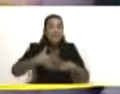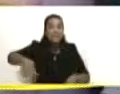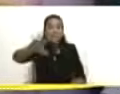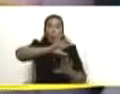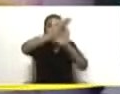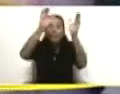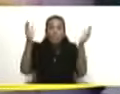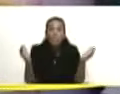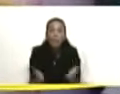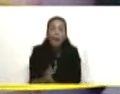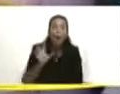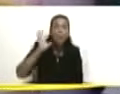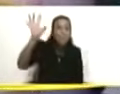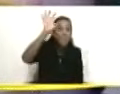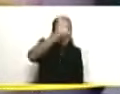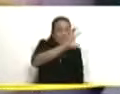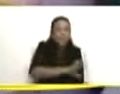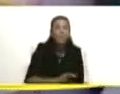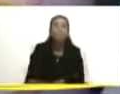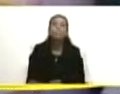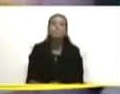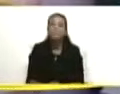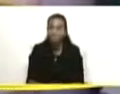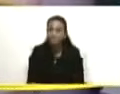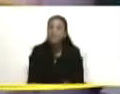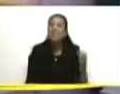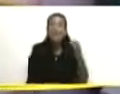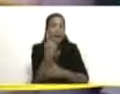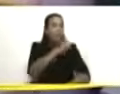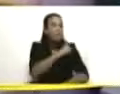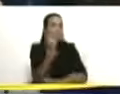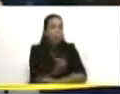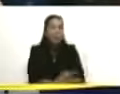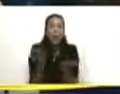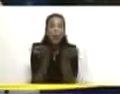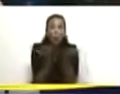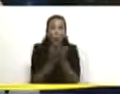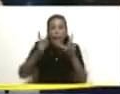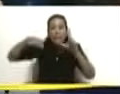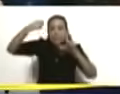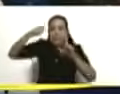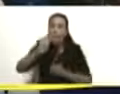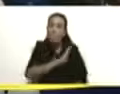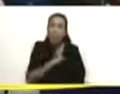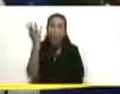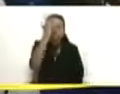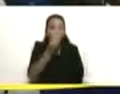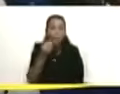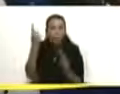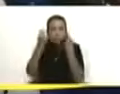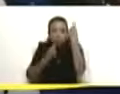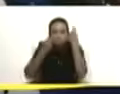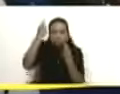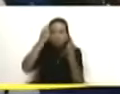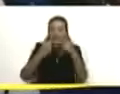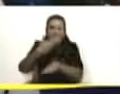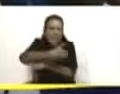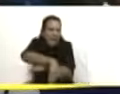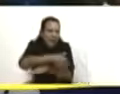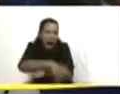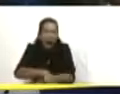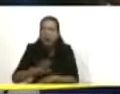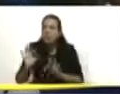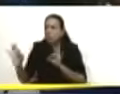de streaming a nivel internacional. Crear una poderosa escuela de cine que tenga expresión de calle en los cineclubs de